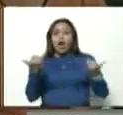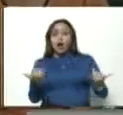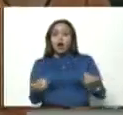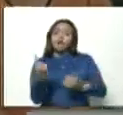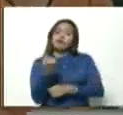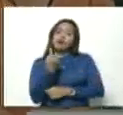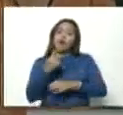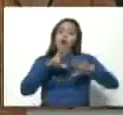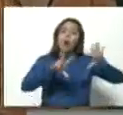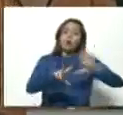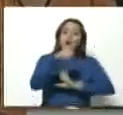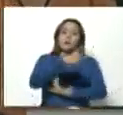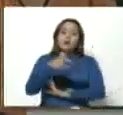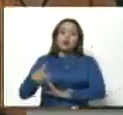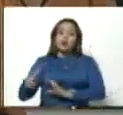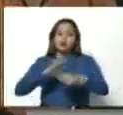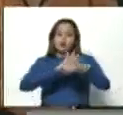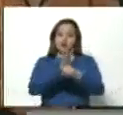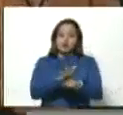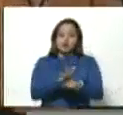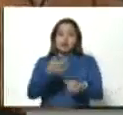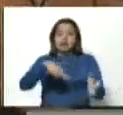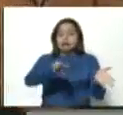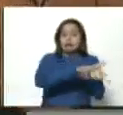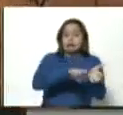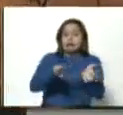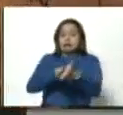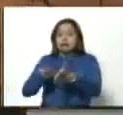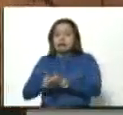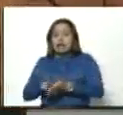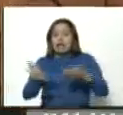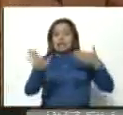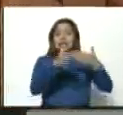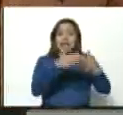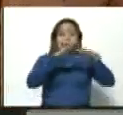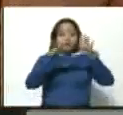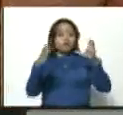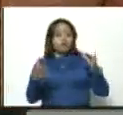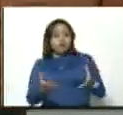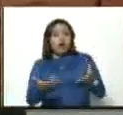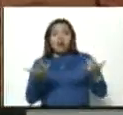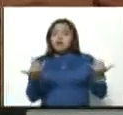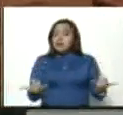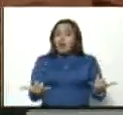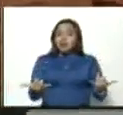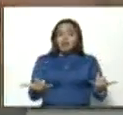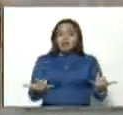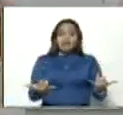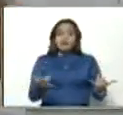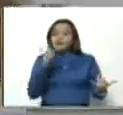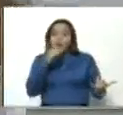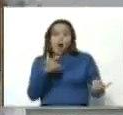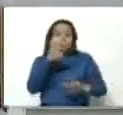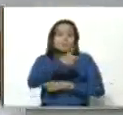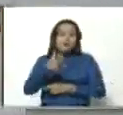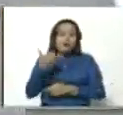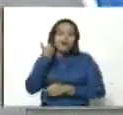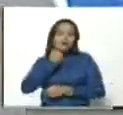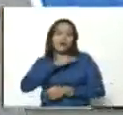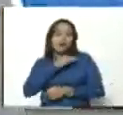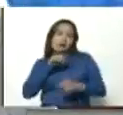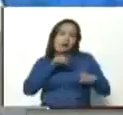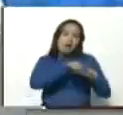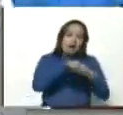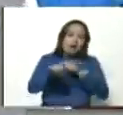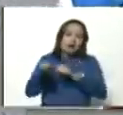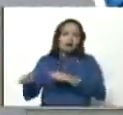8 pacientes y esto es una situación que se repite. Cerramos el poliedro de Caracas justamente porque teníamos muy pocos pacientes y es una situación que